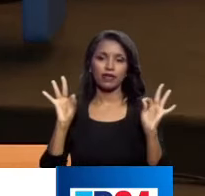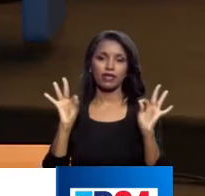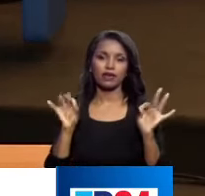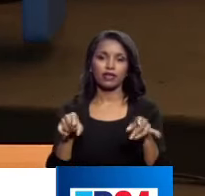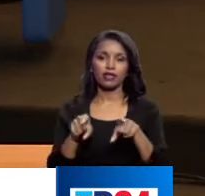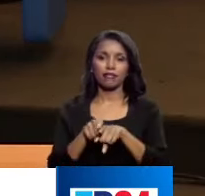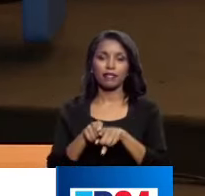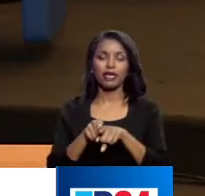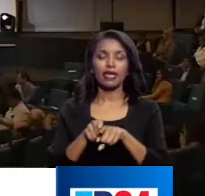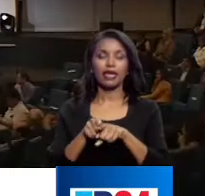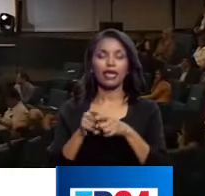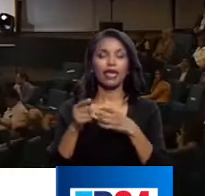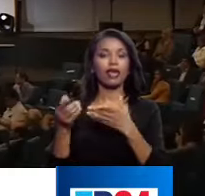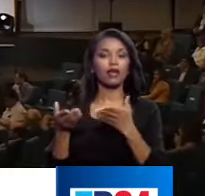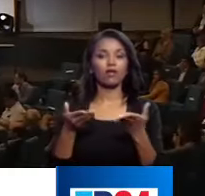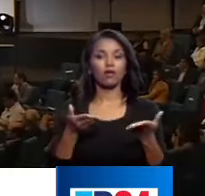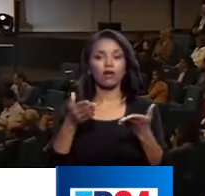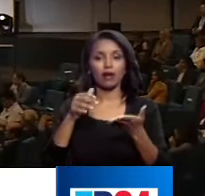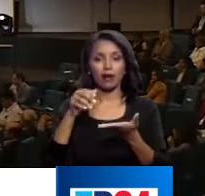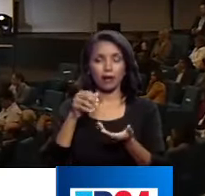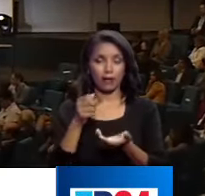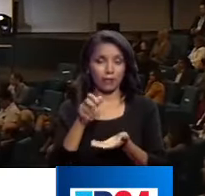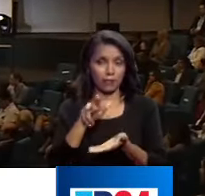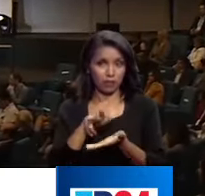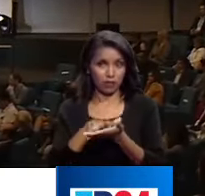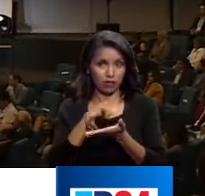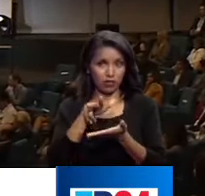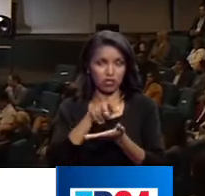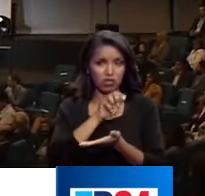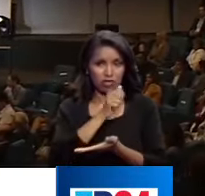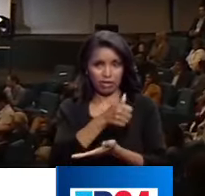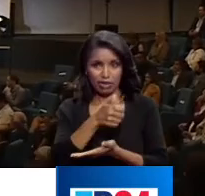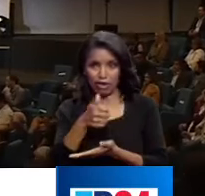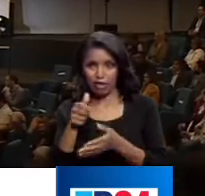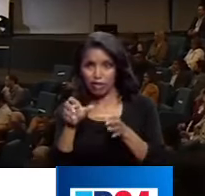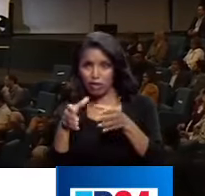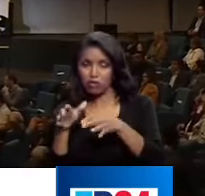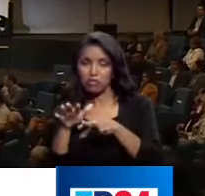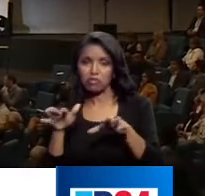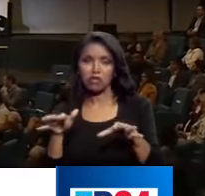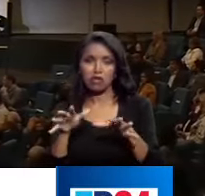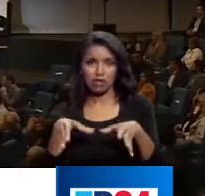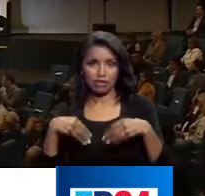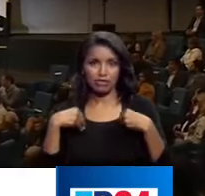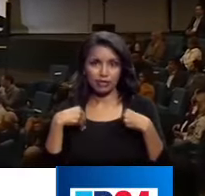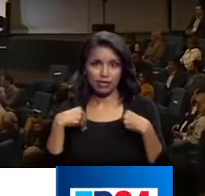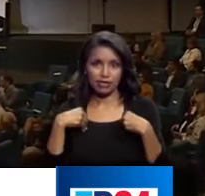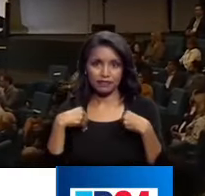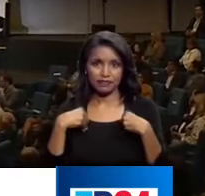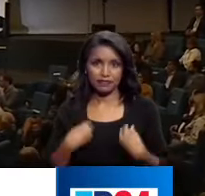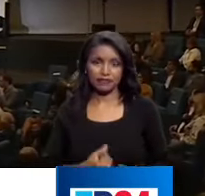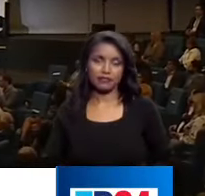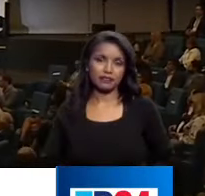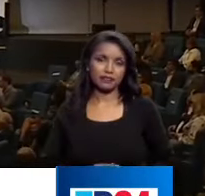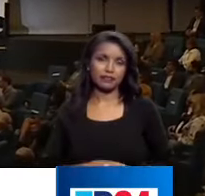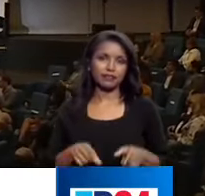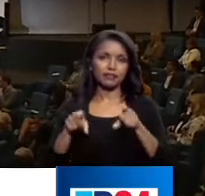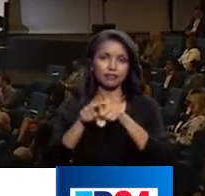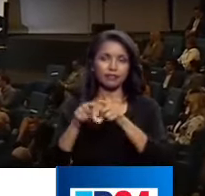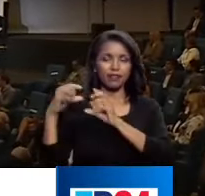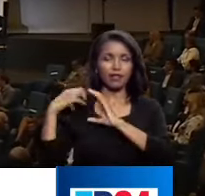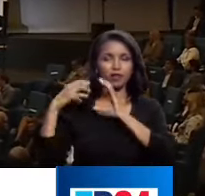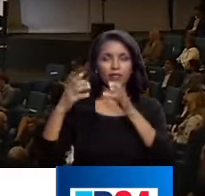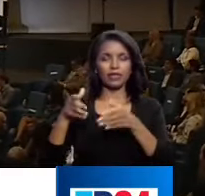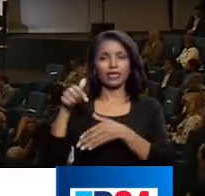contó con la presencia y aprobación del equipo de campaña de cada candidato. También les informamos que el comité organizador